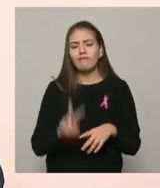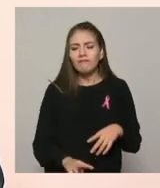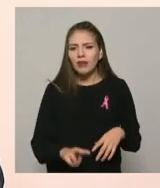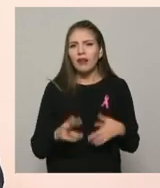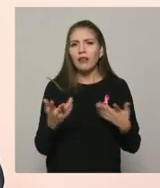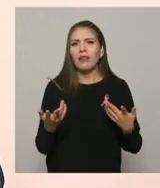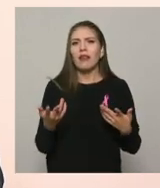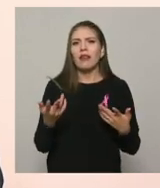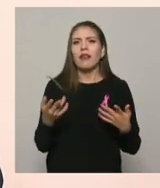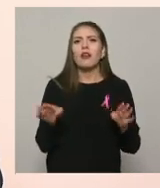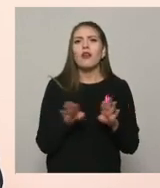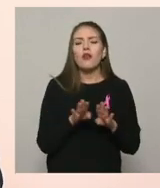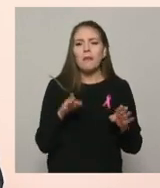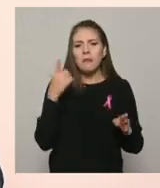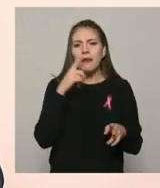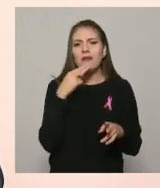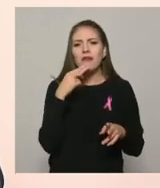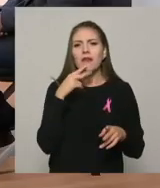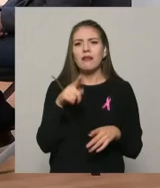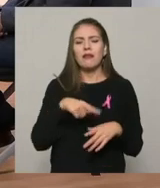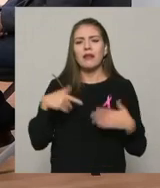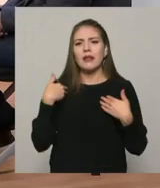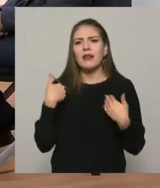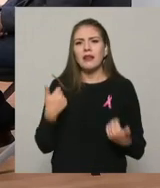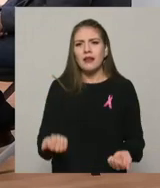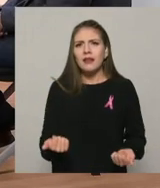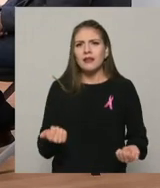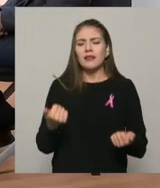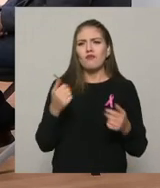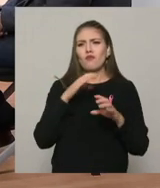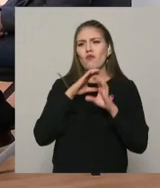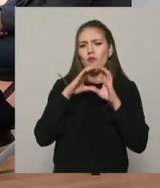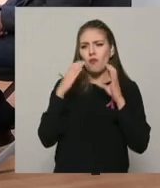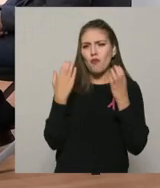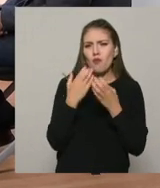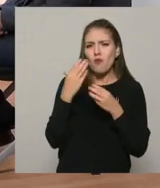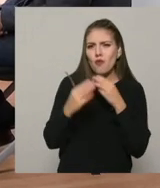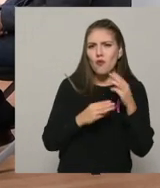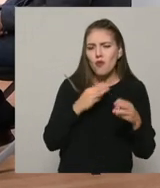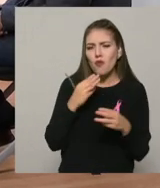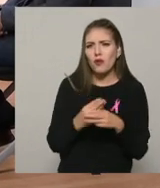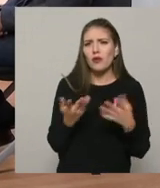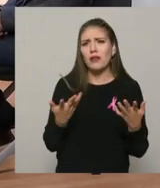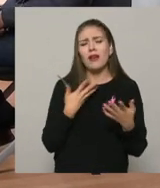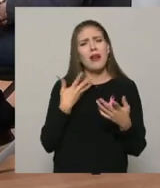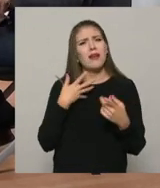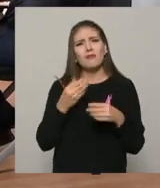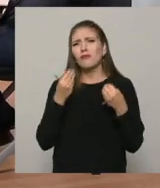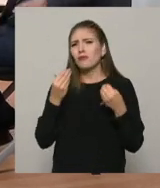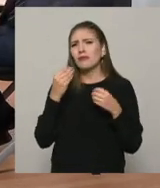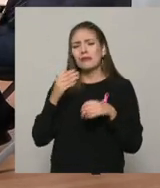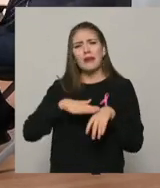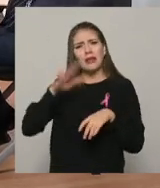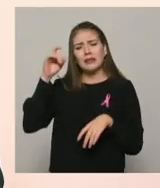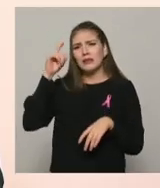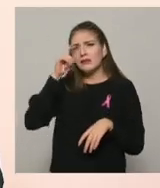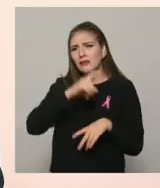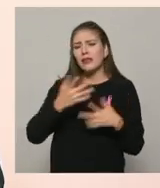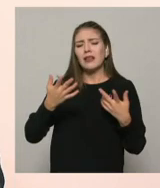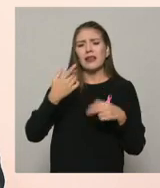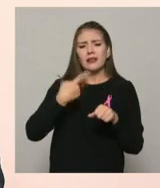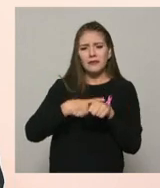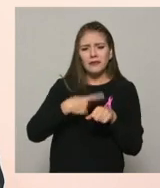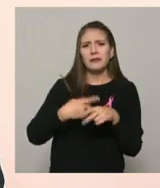permitan entender el mundo. El mundo es cada vez más complejo, el universo es cada vez más complejo, las enfermedades, el ser humano es cada vez más